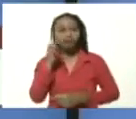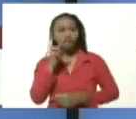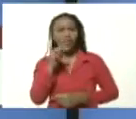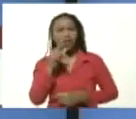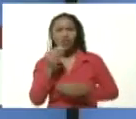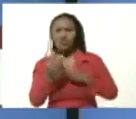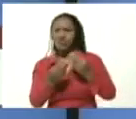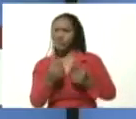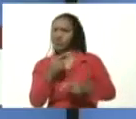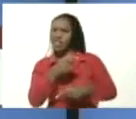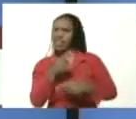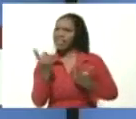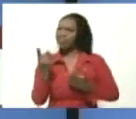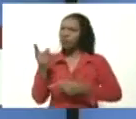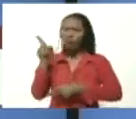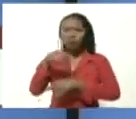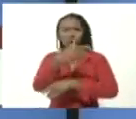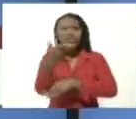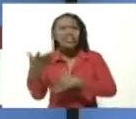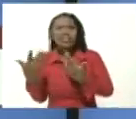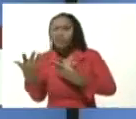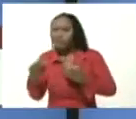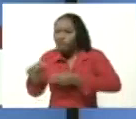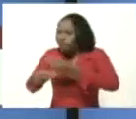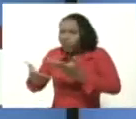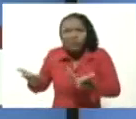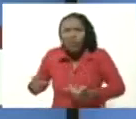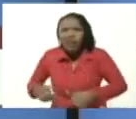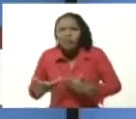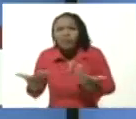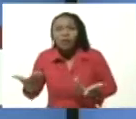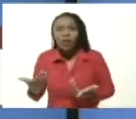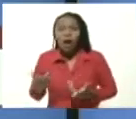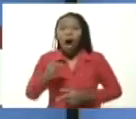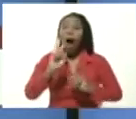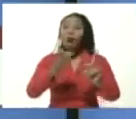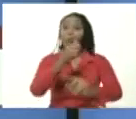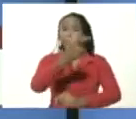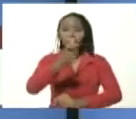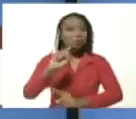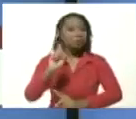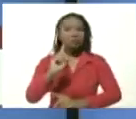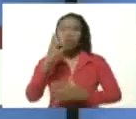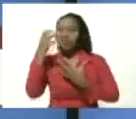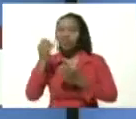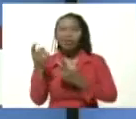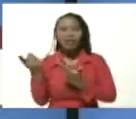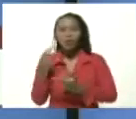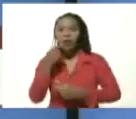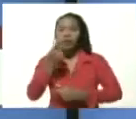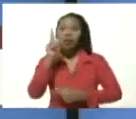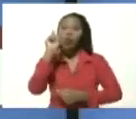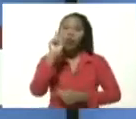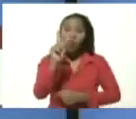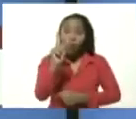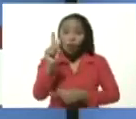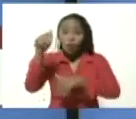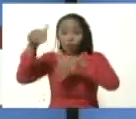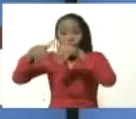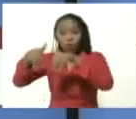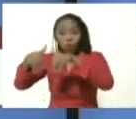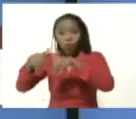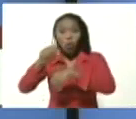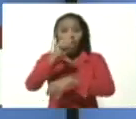¿esto cómo es? ¿Qué hicieron ustedes aquí? Mucha gente no entiende. Eso que yo digo, un voto,